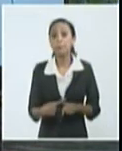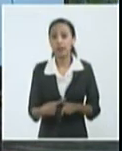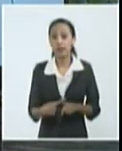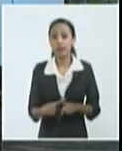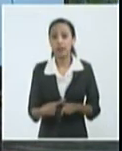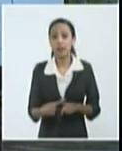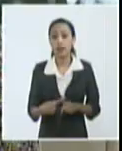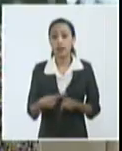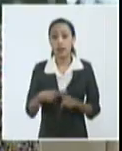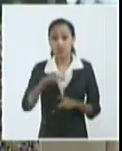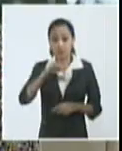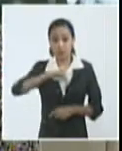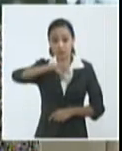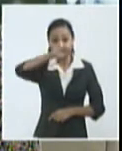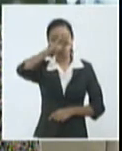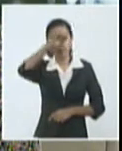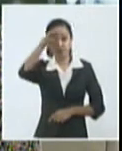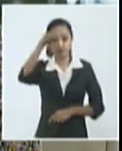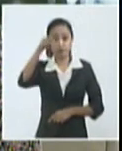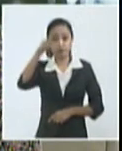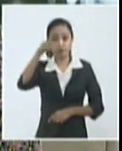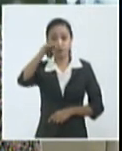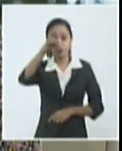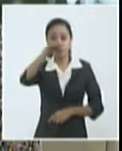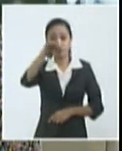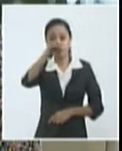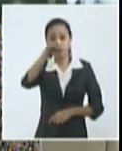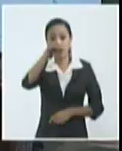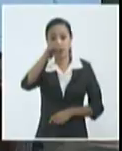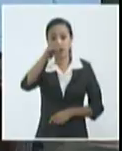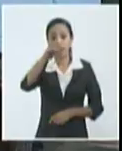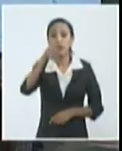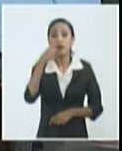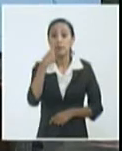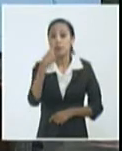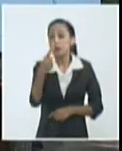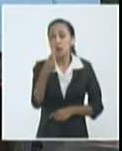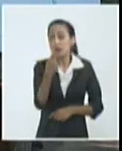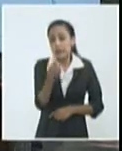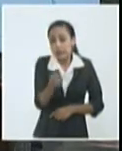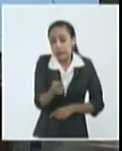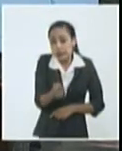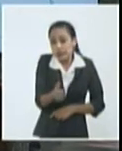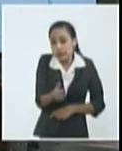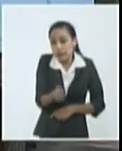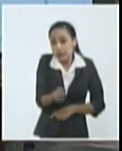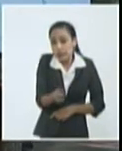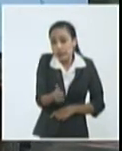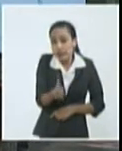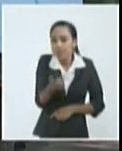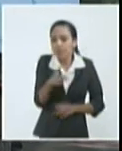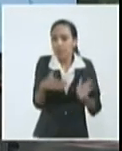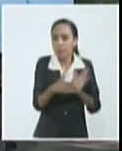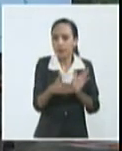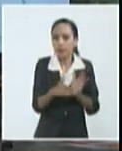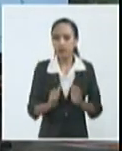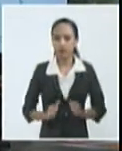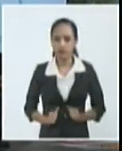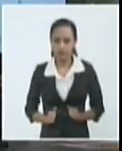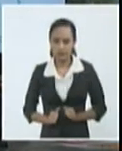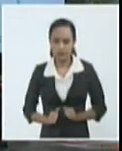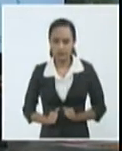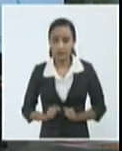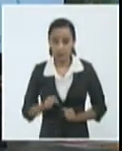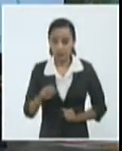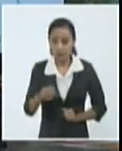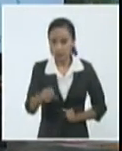alcanzó niveles muy altos, casi nos acercamos a los 10.000 casos diarios. En esta